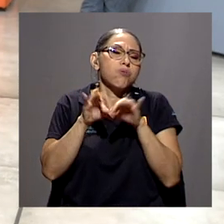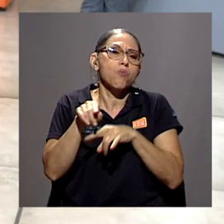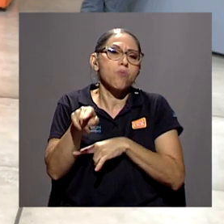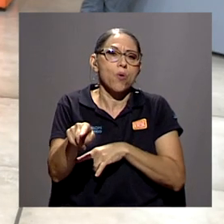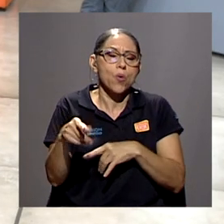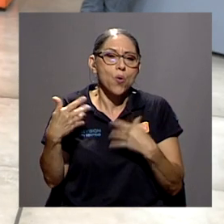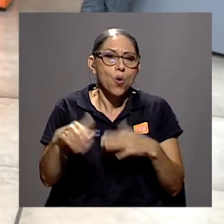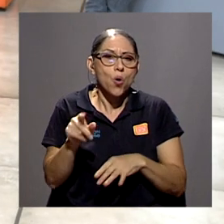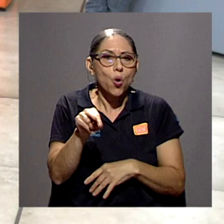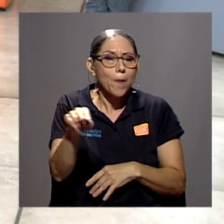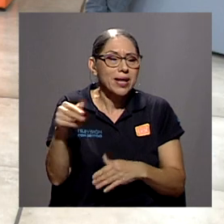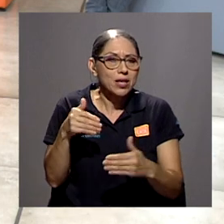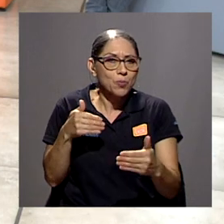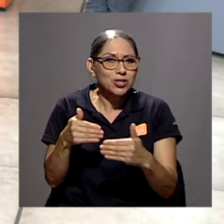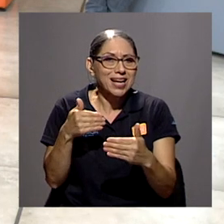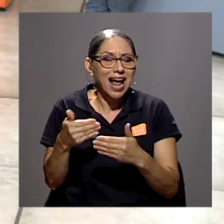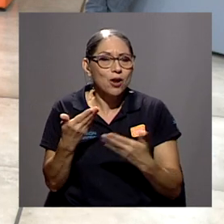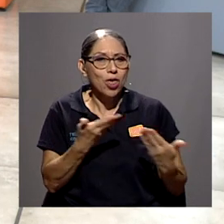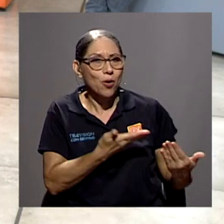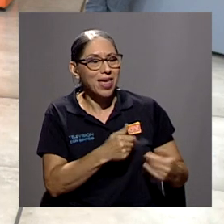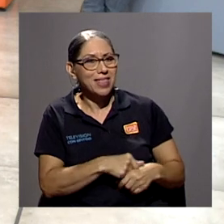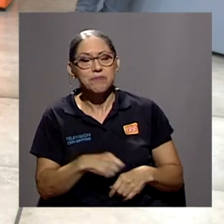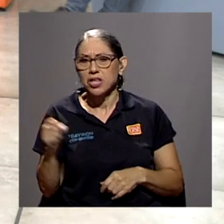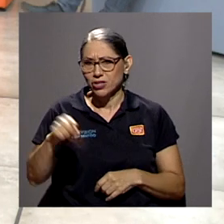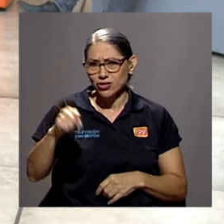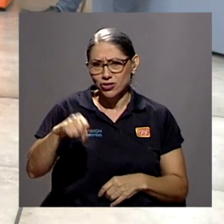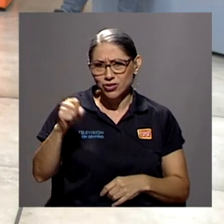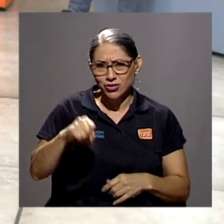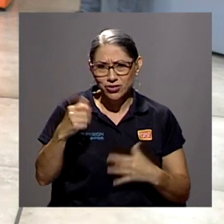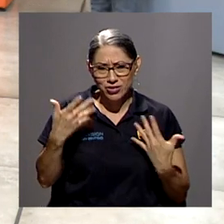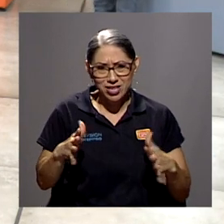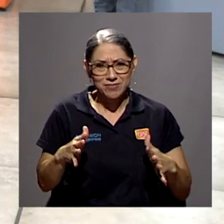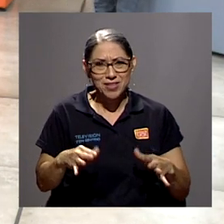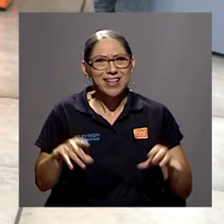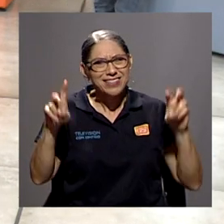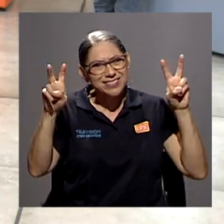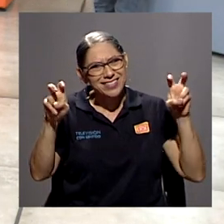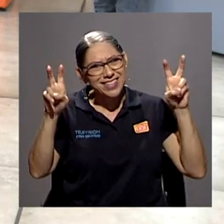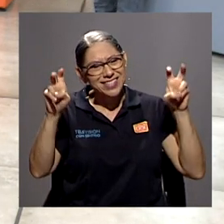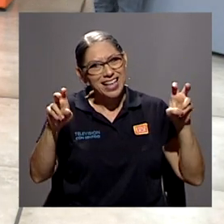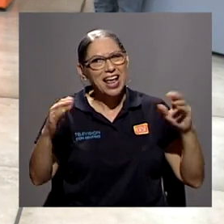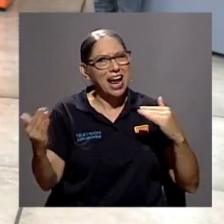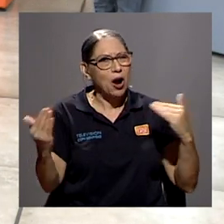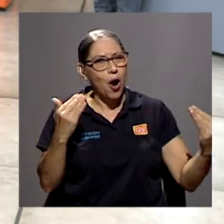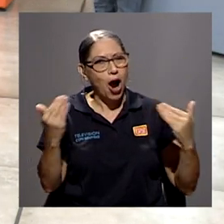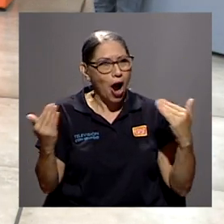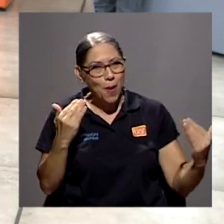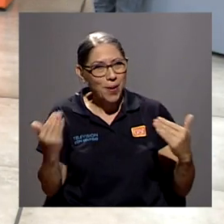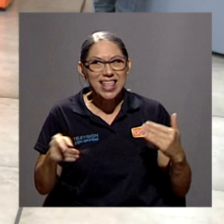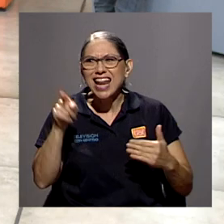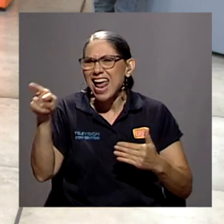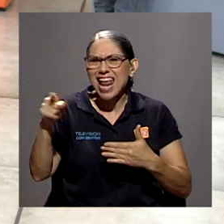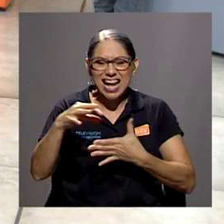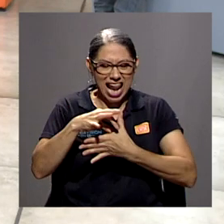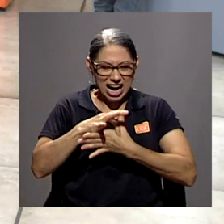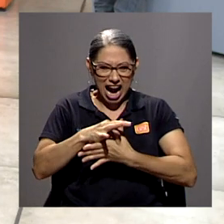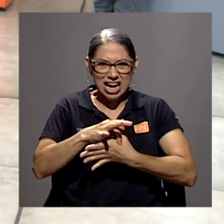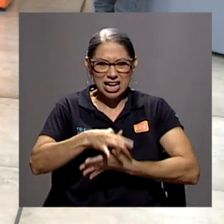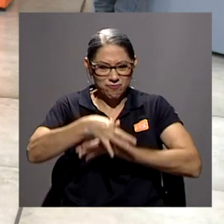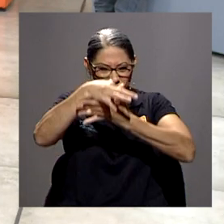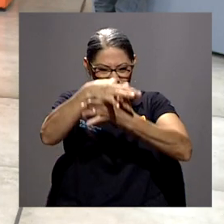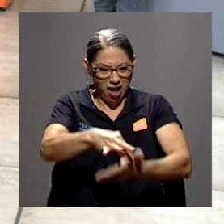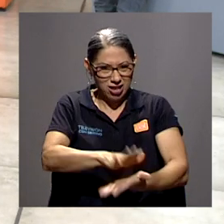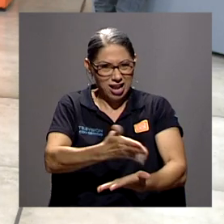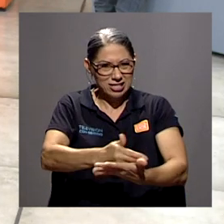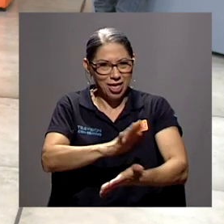un compañero muy cercano de disidentes ya se han puesto la carne en el asador para hablar de manera metafórica en el puesto todo su empeño en que esto sucede